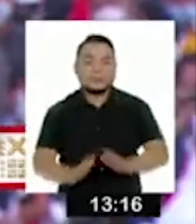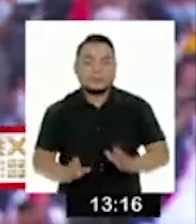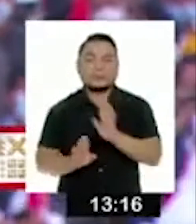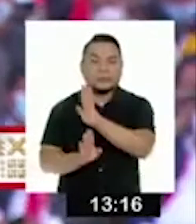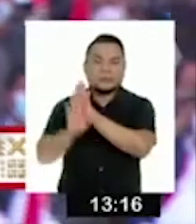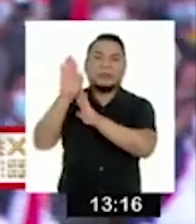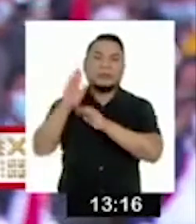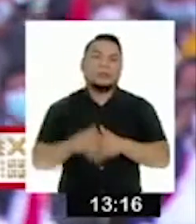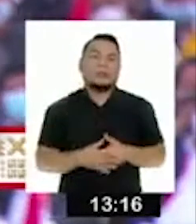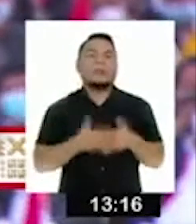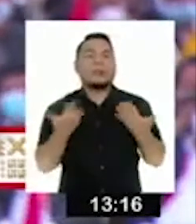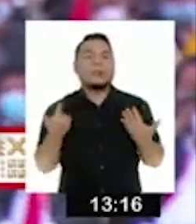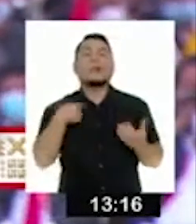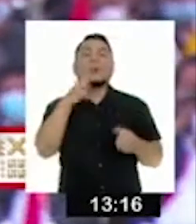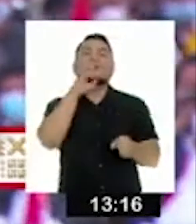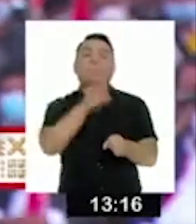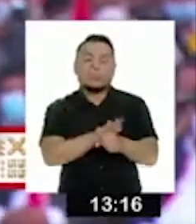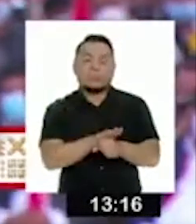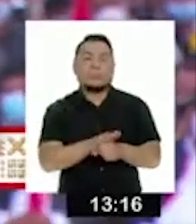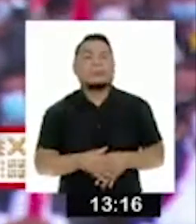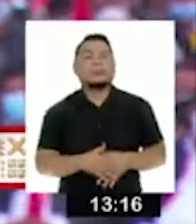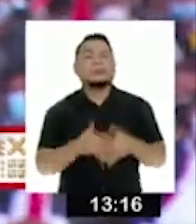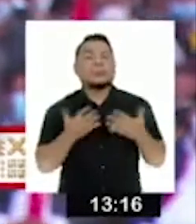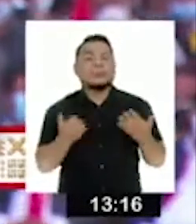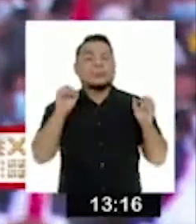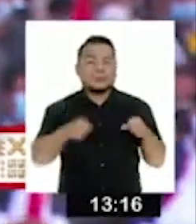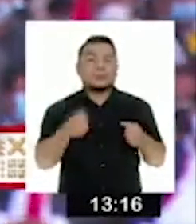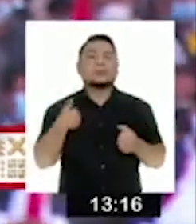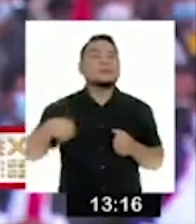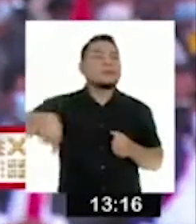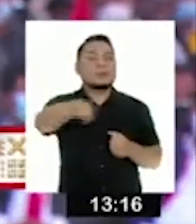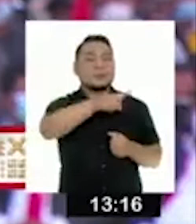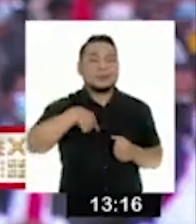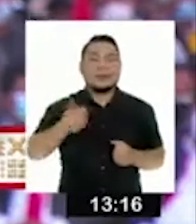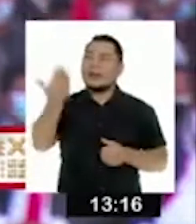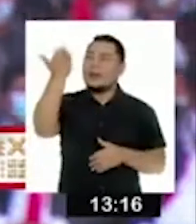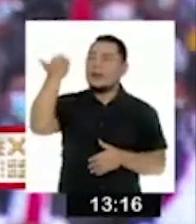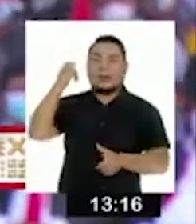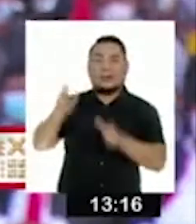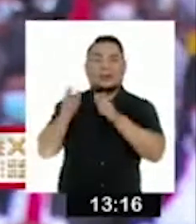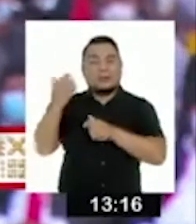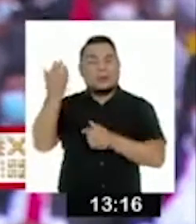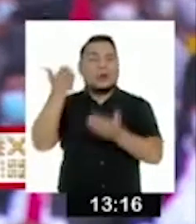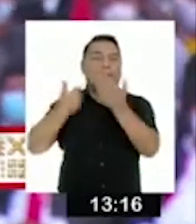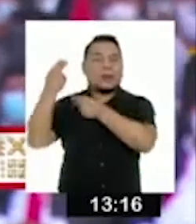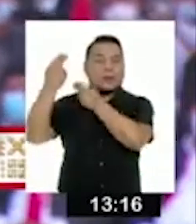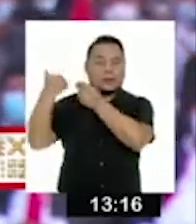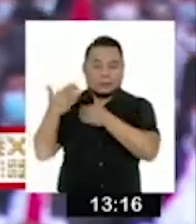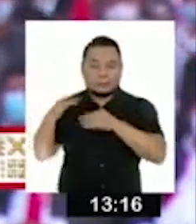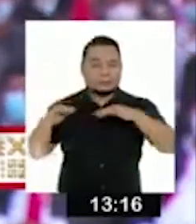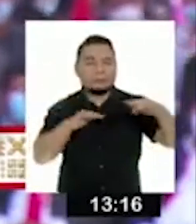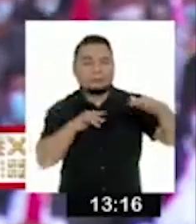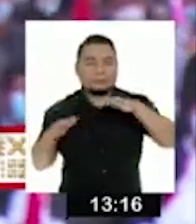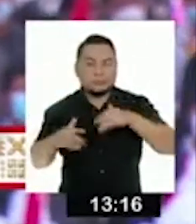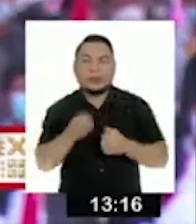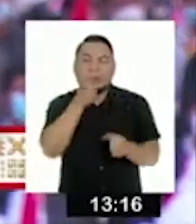desarrollo. Promesa germinada con la sangre de nuestros ancestros en el bendito suelo